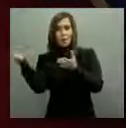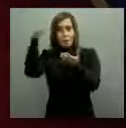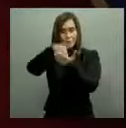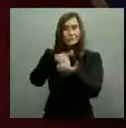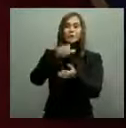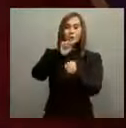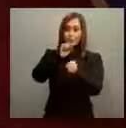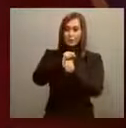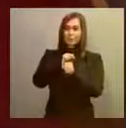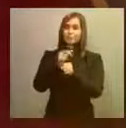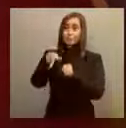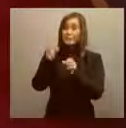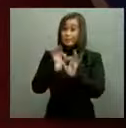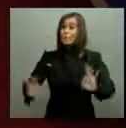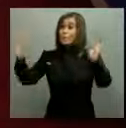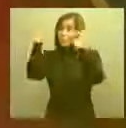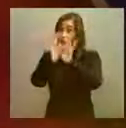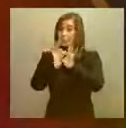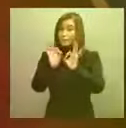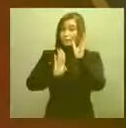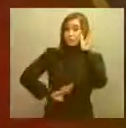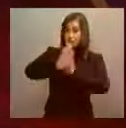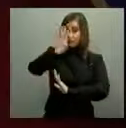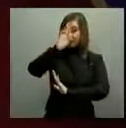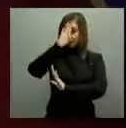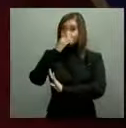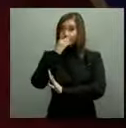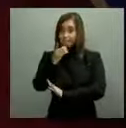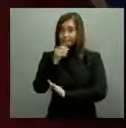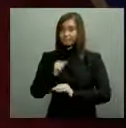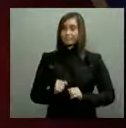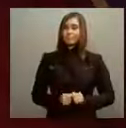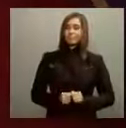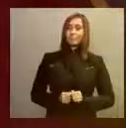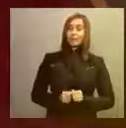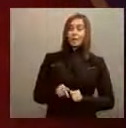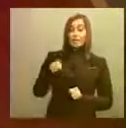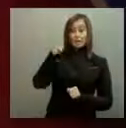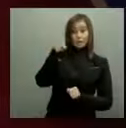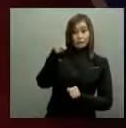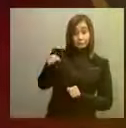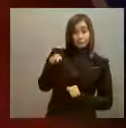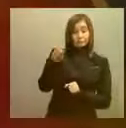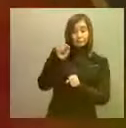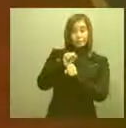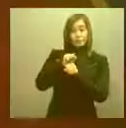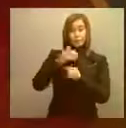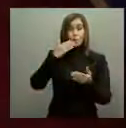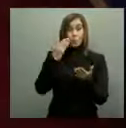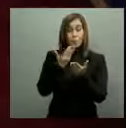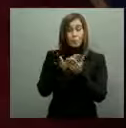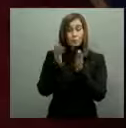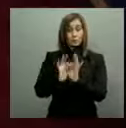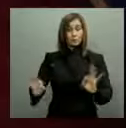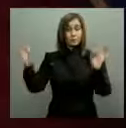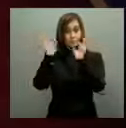más importantes para nuestro desarrollo económico. Este buen desempeño financiero ha sido